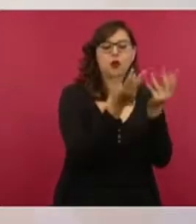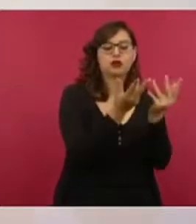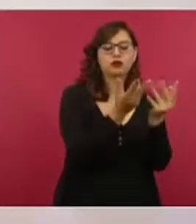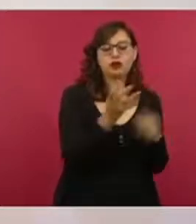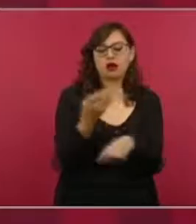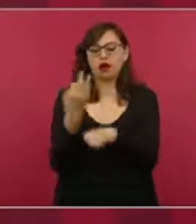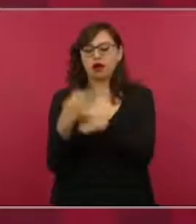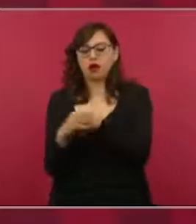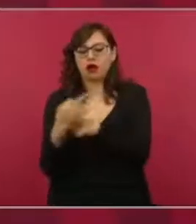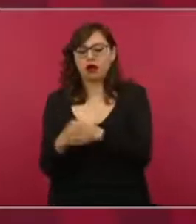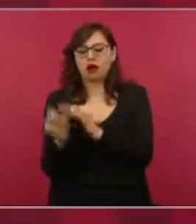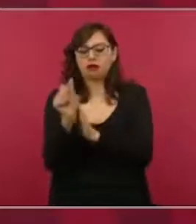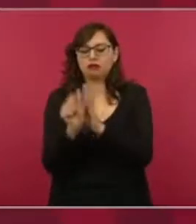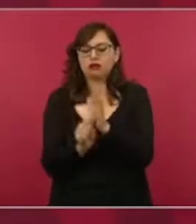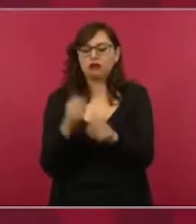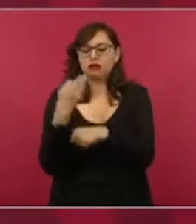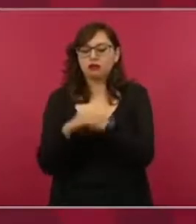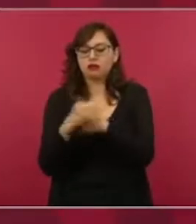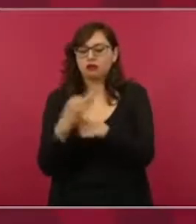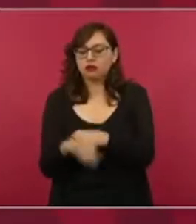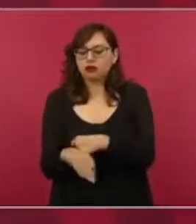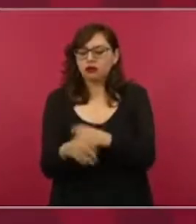que los artículos